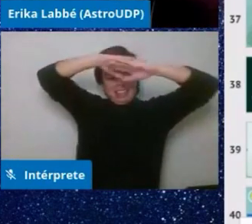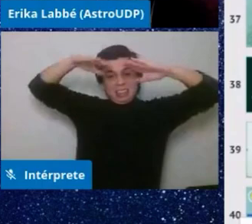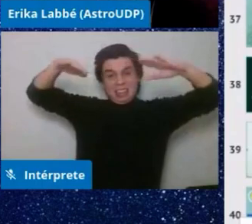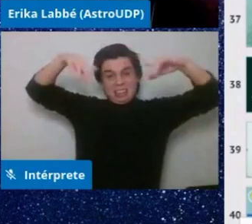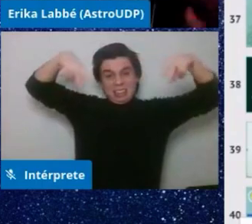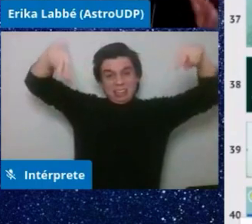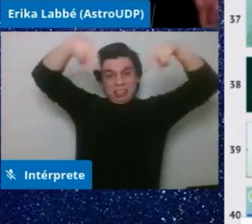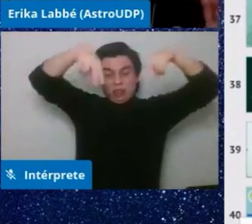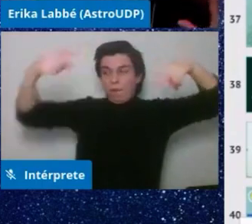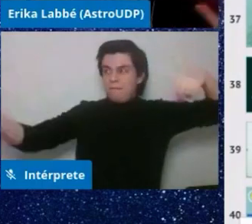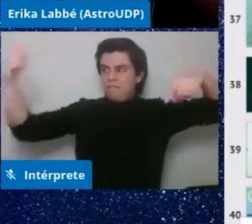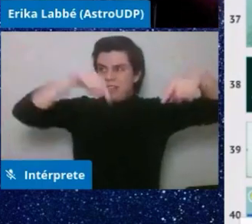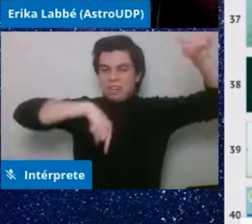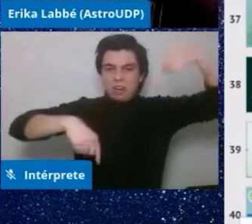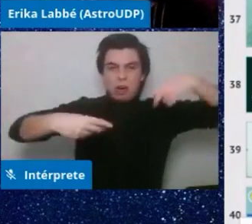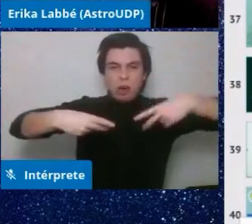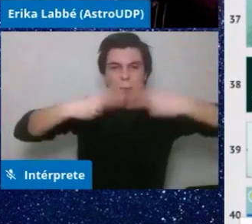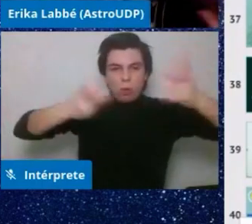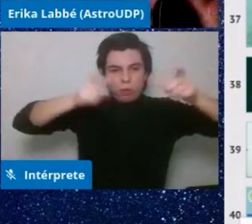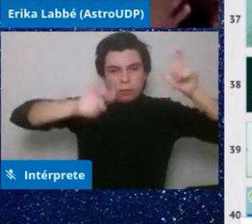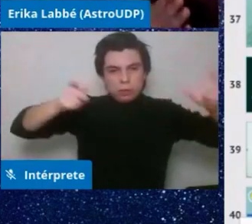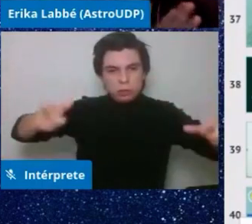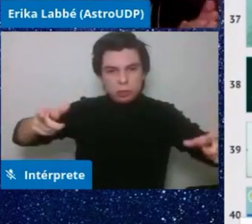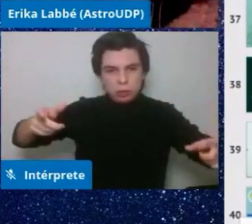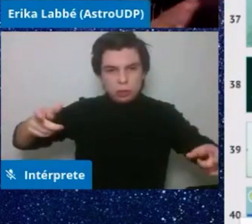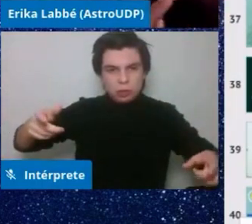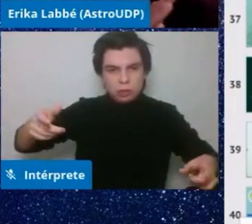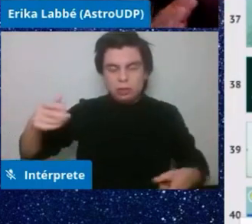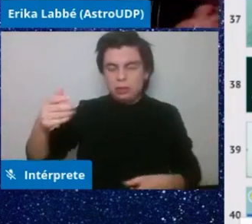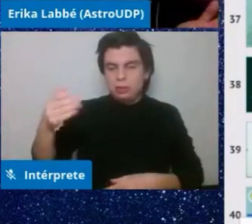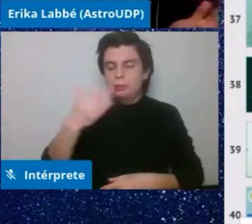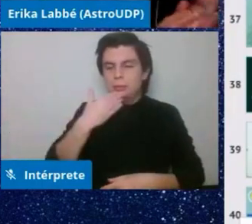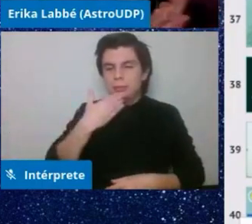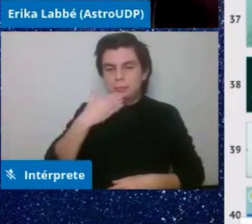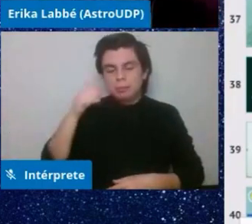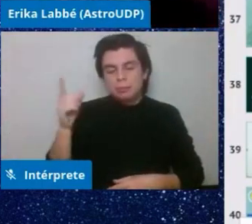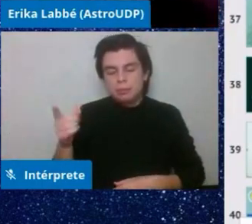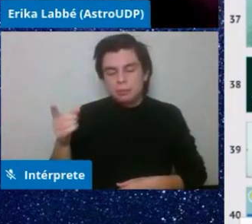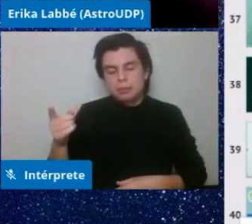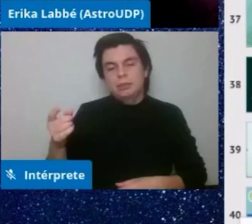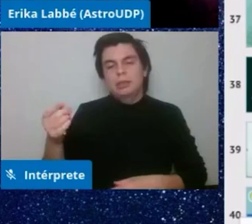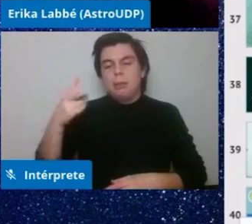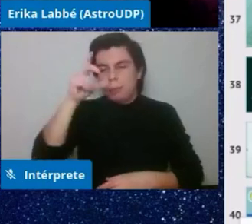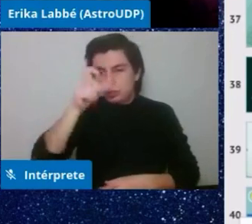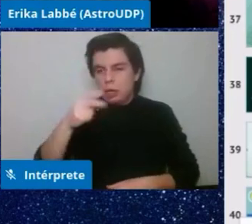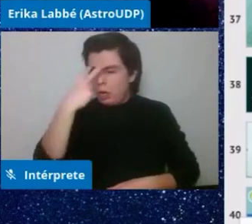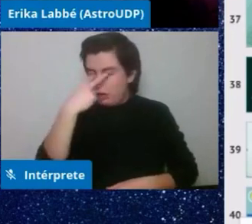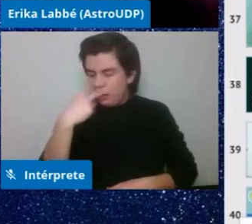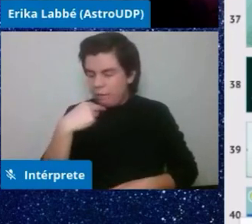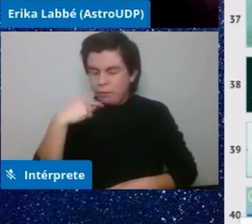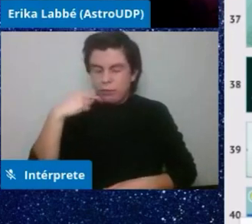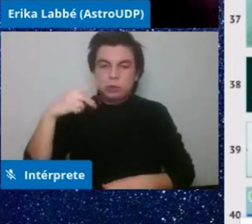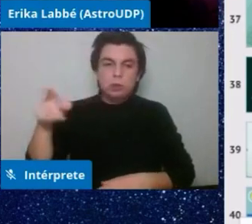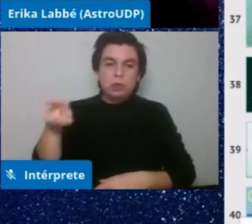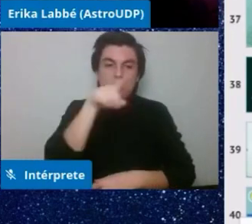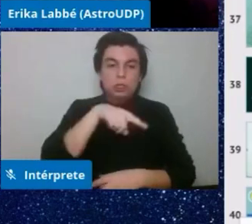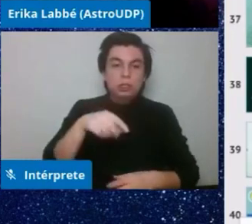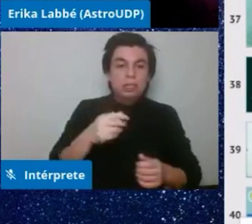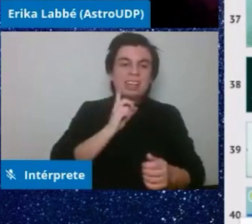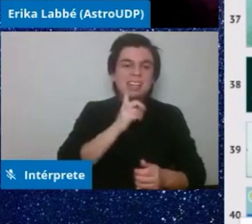discapacidad visual, y los anfitriones eran estos niños que les mostré del Club de Astronomía del Colegio Santa